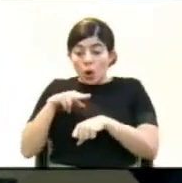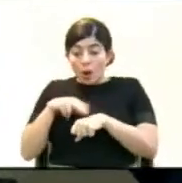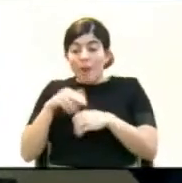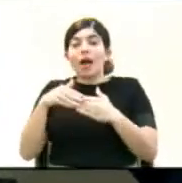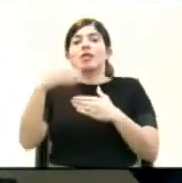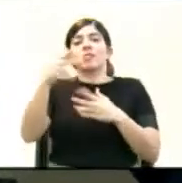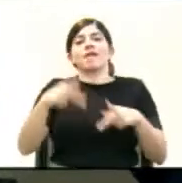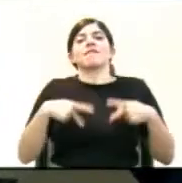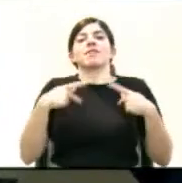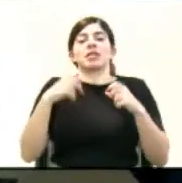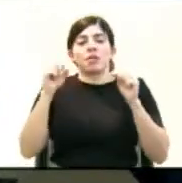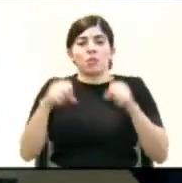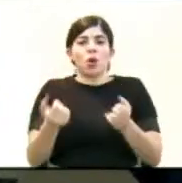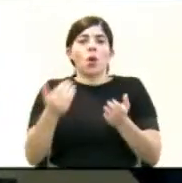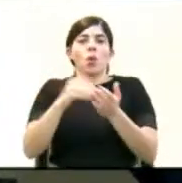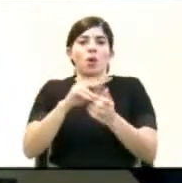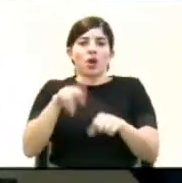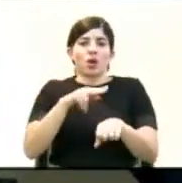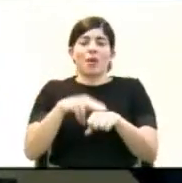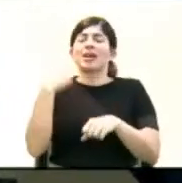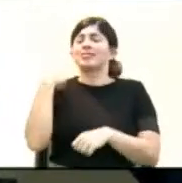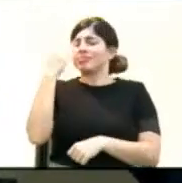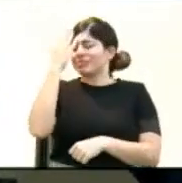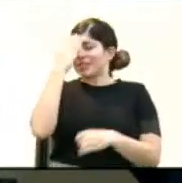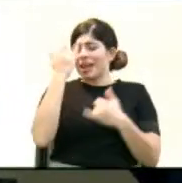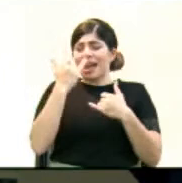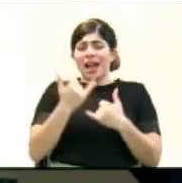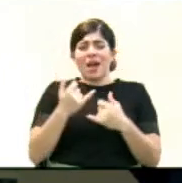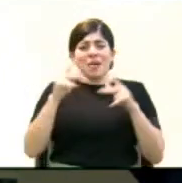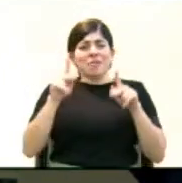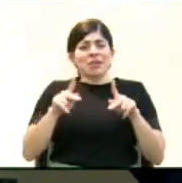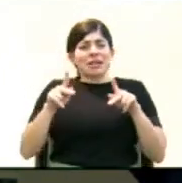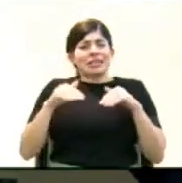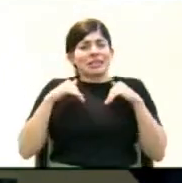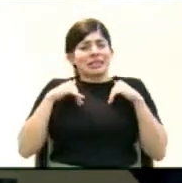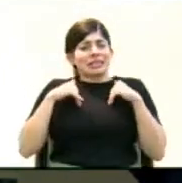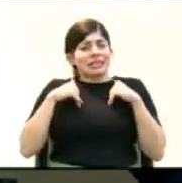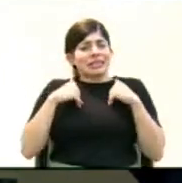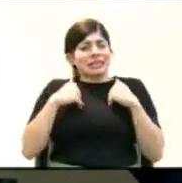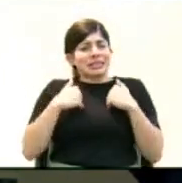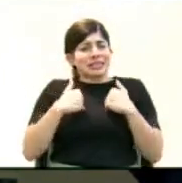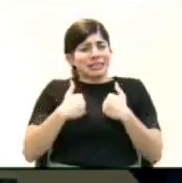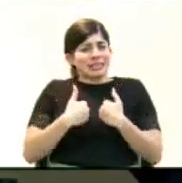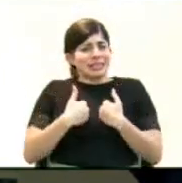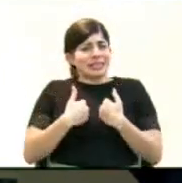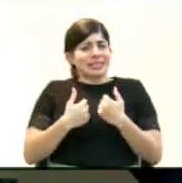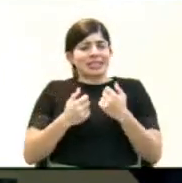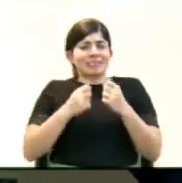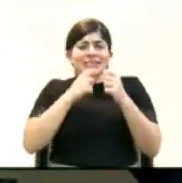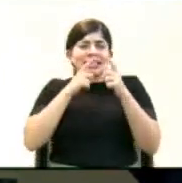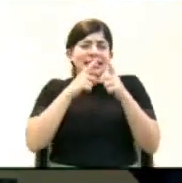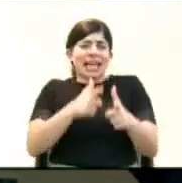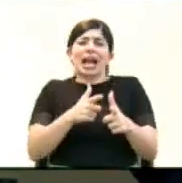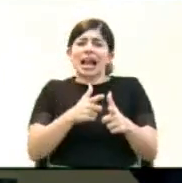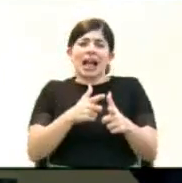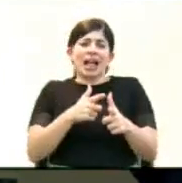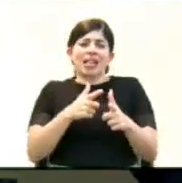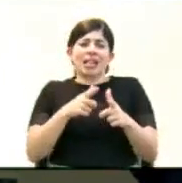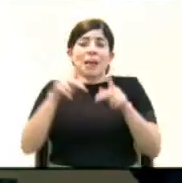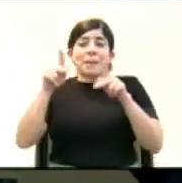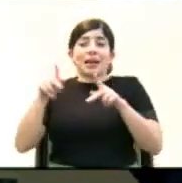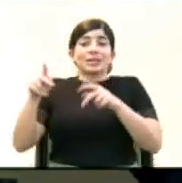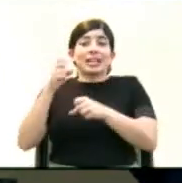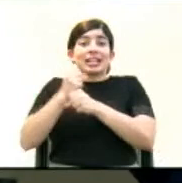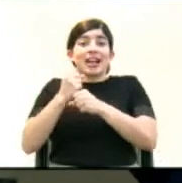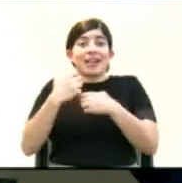Hoy hay una fatiga, yo diría que ya rozando en lo extremo de nuestro personal